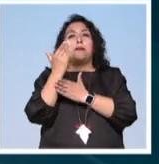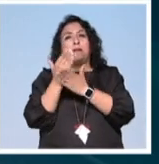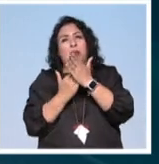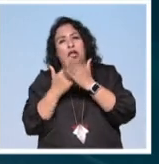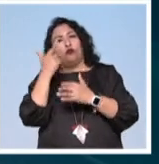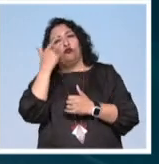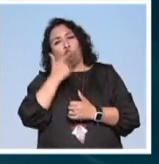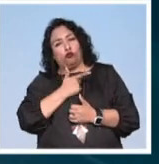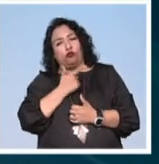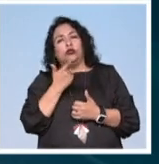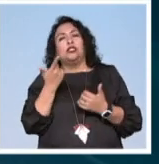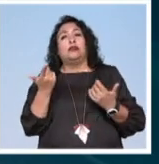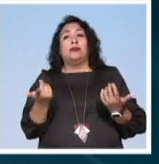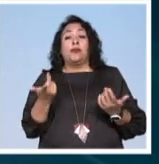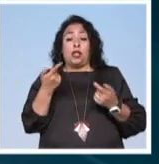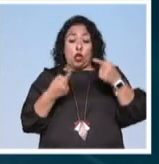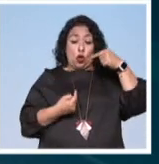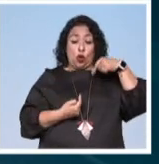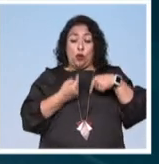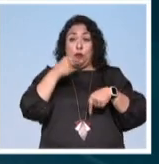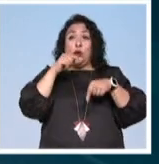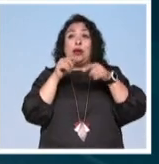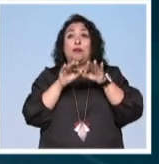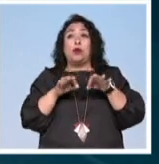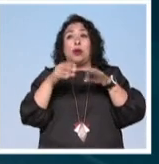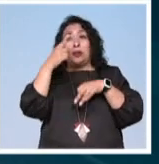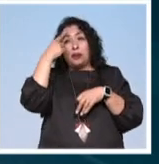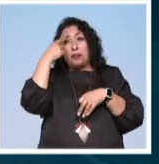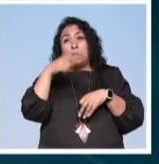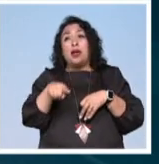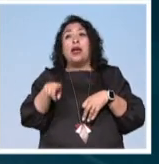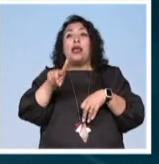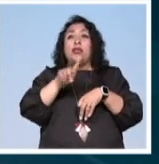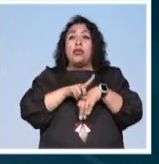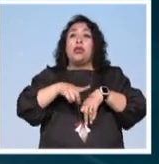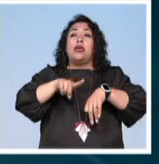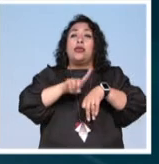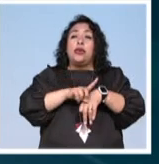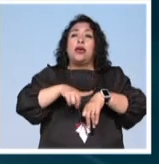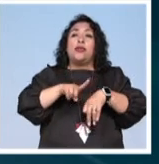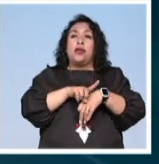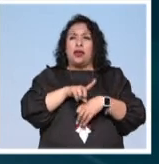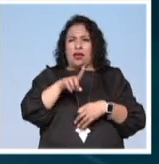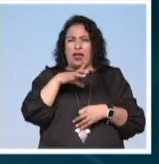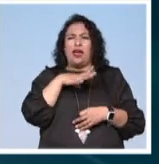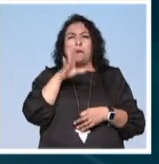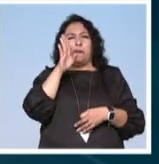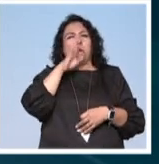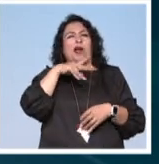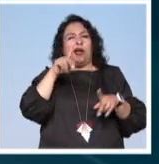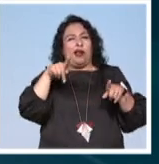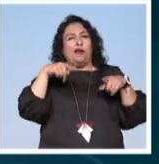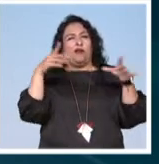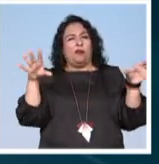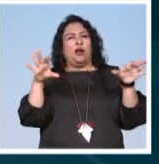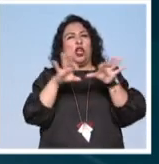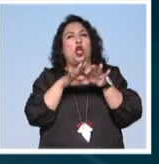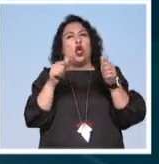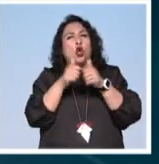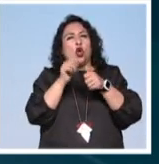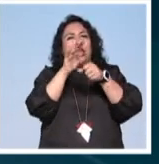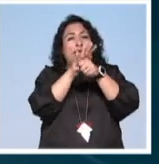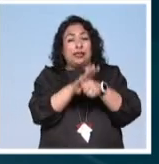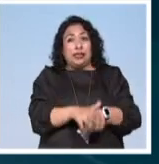por las noches debido a que es una hormona fundamental para enfrentar el día con día. Y aunque tiene mala fama por su asociación con el